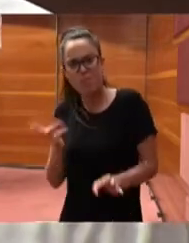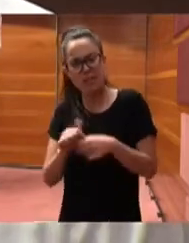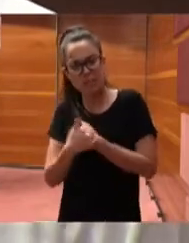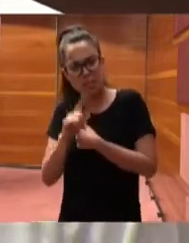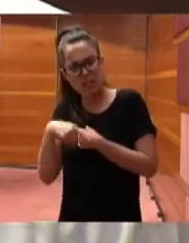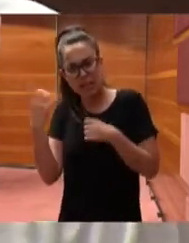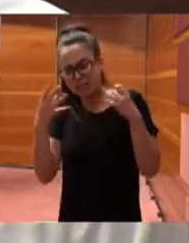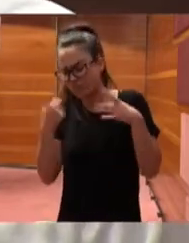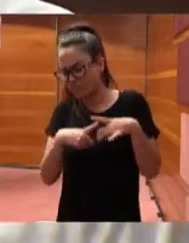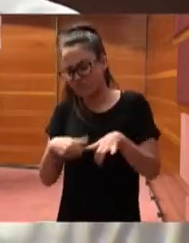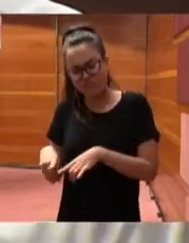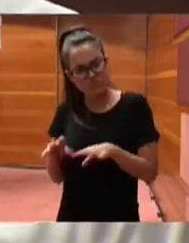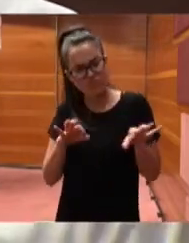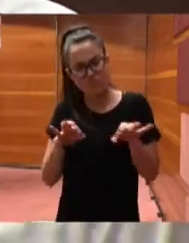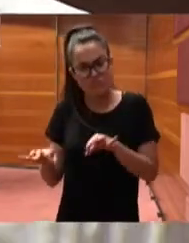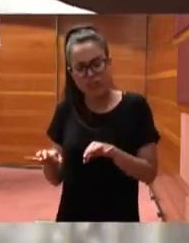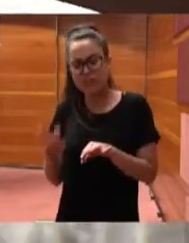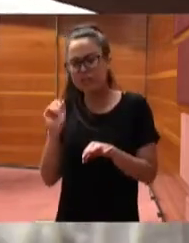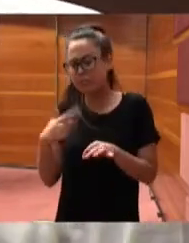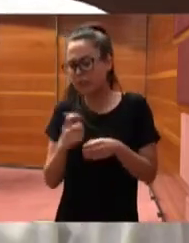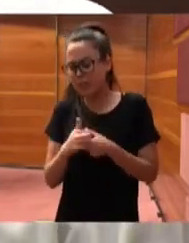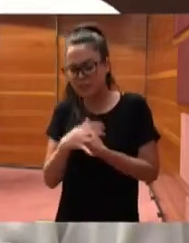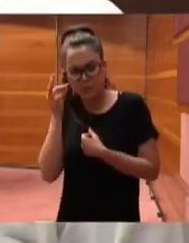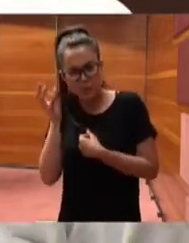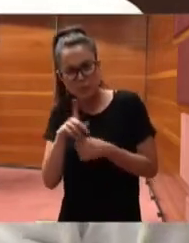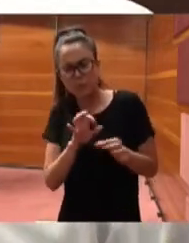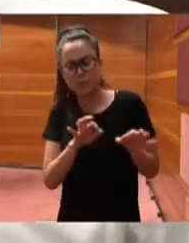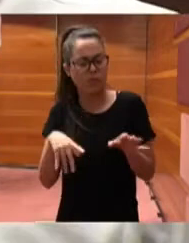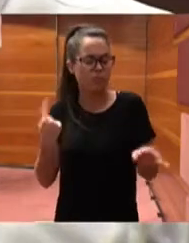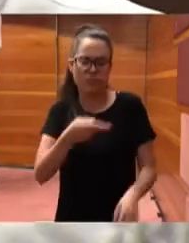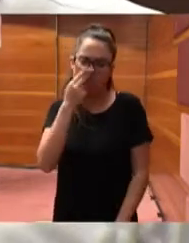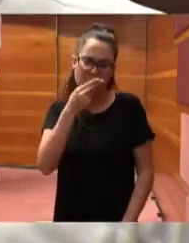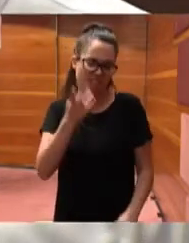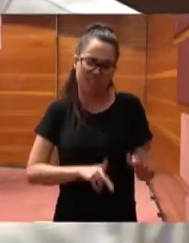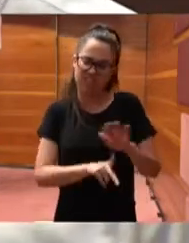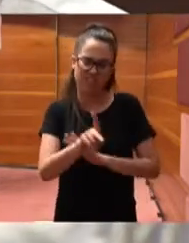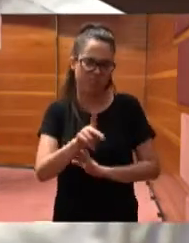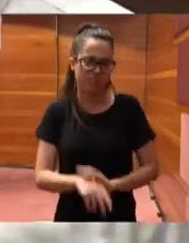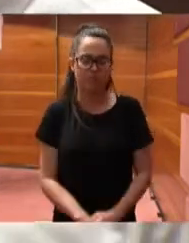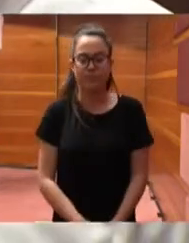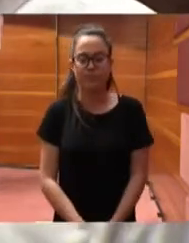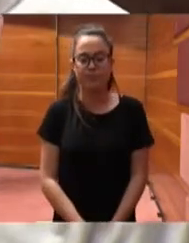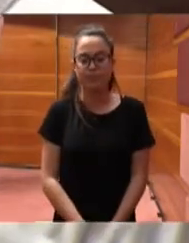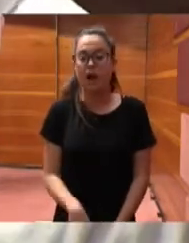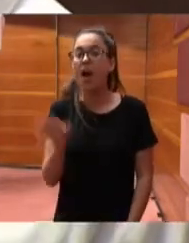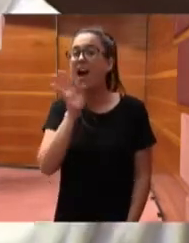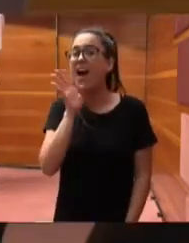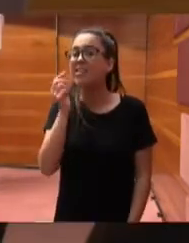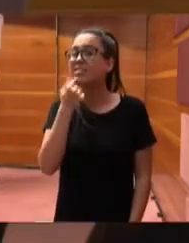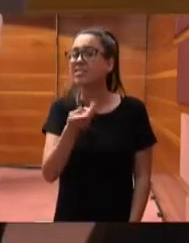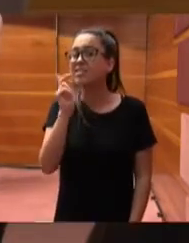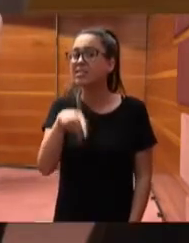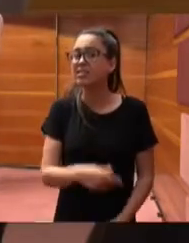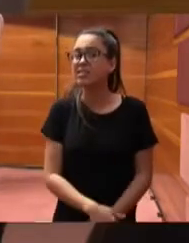actividades, ha montado una escuela municipal de participación, se hace algo muy interesante, ¿no? Lo antes, por ejemplo, he mostrado